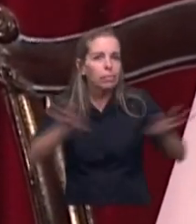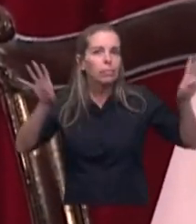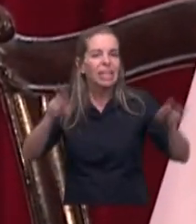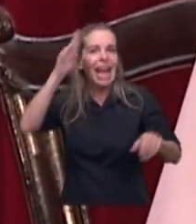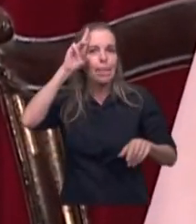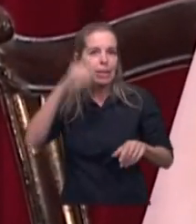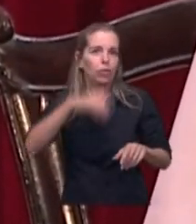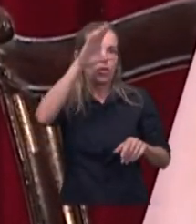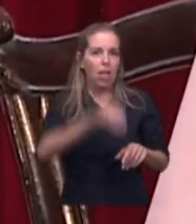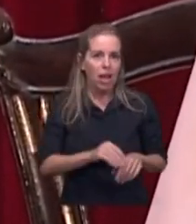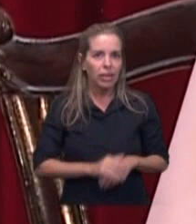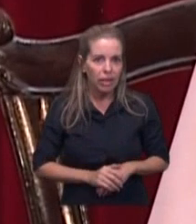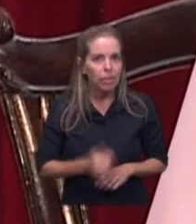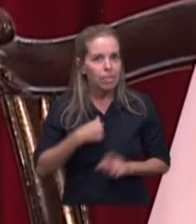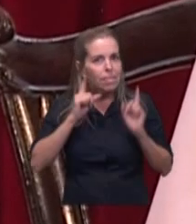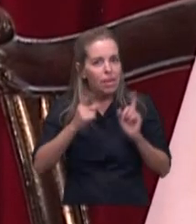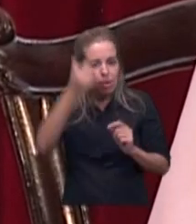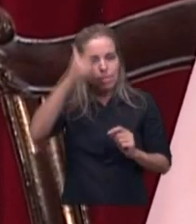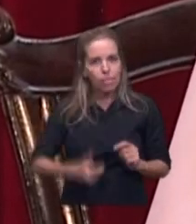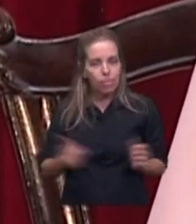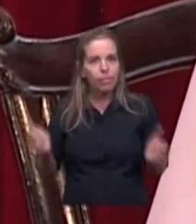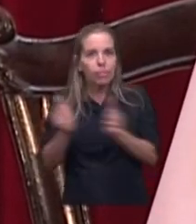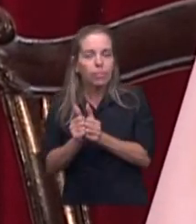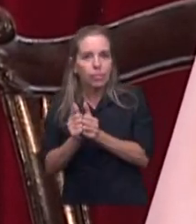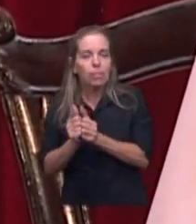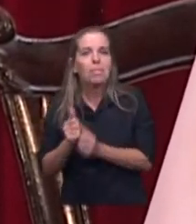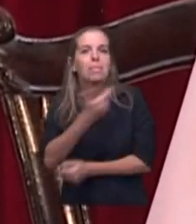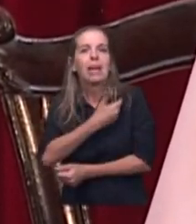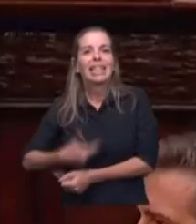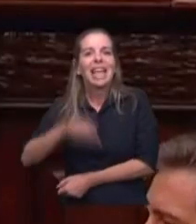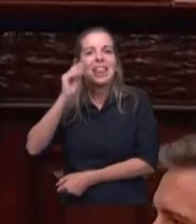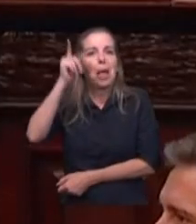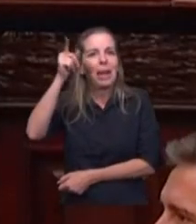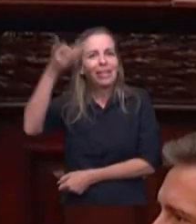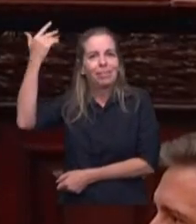región. El que estuvo al lado de Lula cuando injustamente lo apresaron.